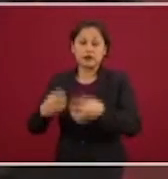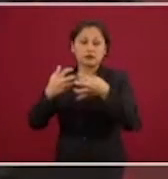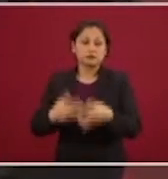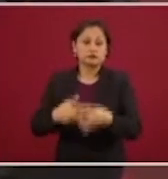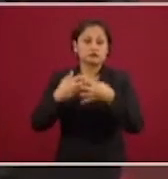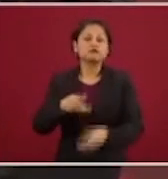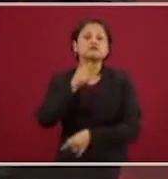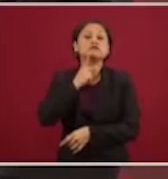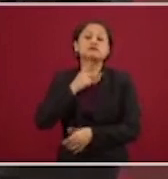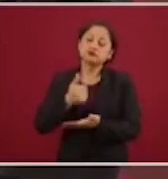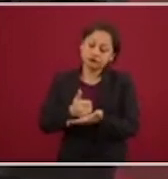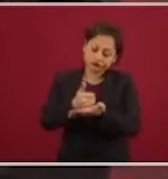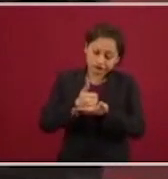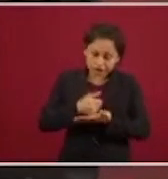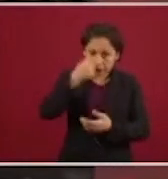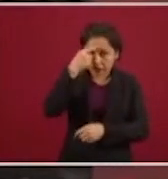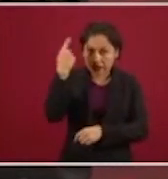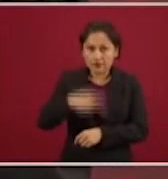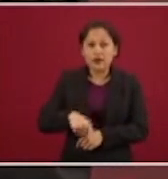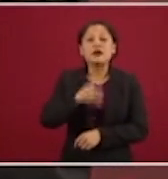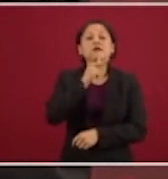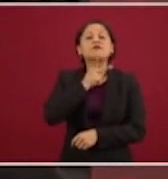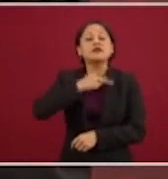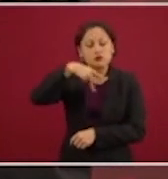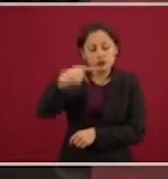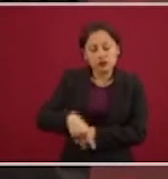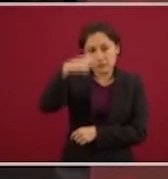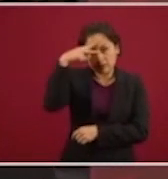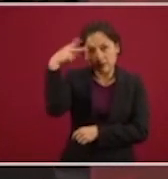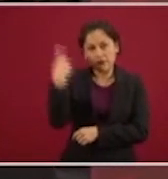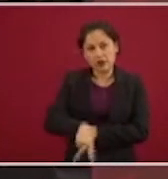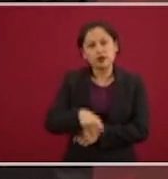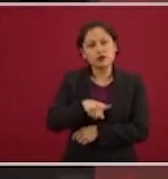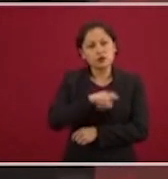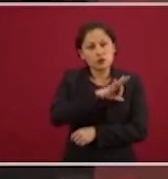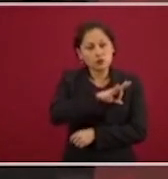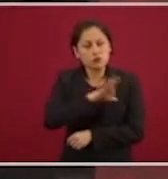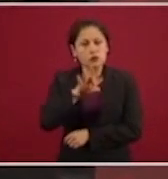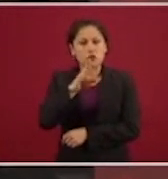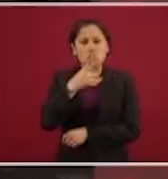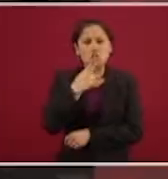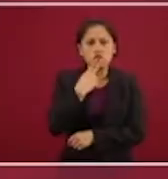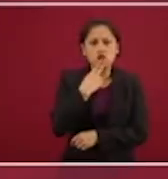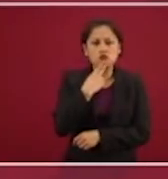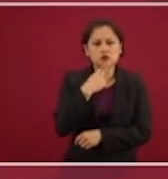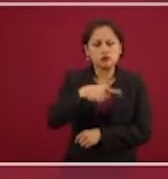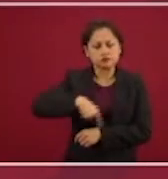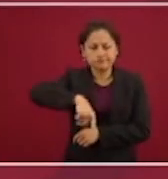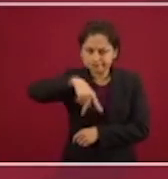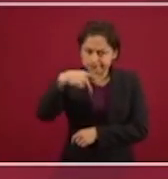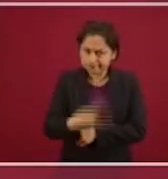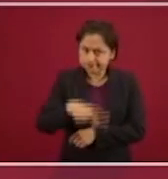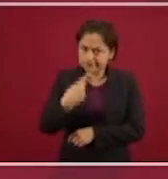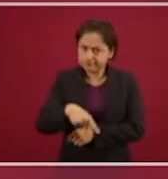prácticamente todo nuestro petróleo crudo en México, darle valor agregado a nuestra materia prima,